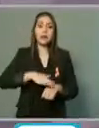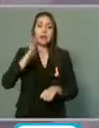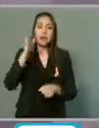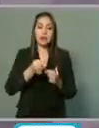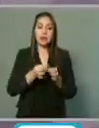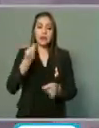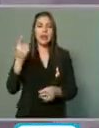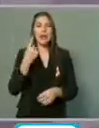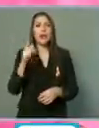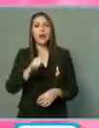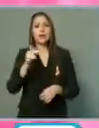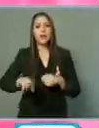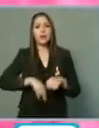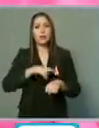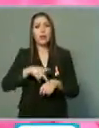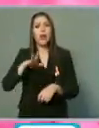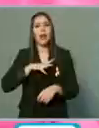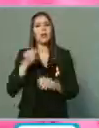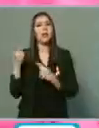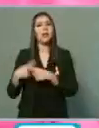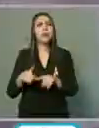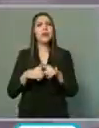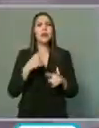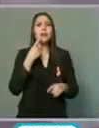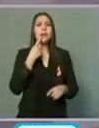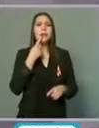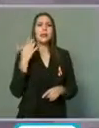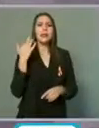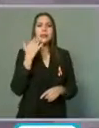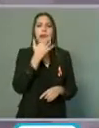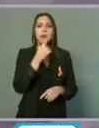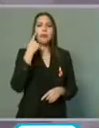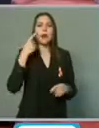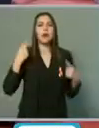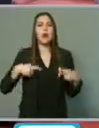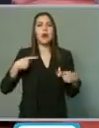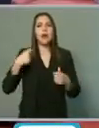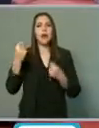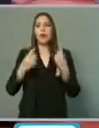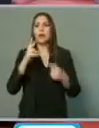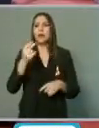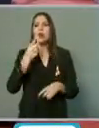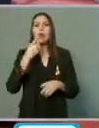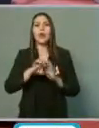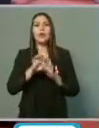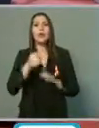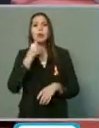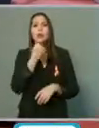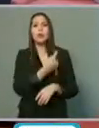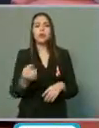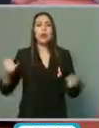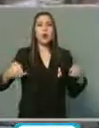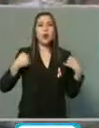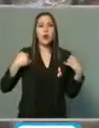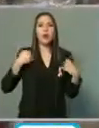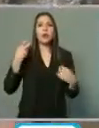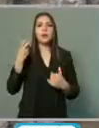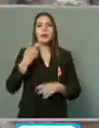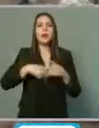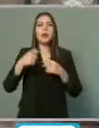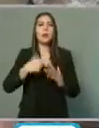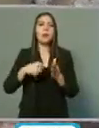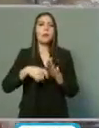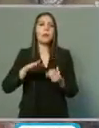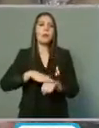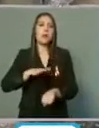sabores que trae, lo que está buscando es atraer a poblaciones que no fuman, como son niños y jóvenes. Claro. Por ejemplo, ahorita estabas